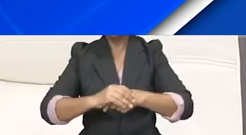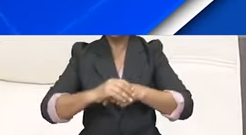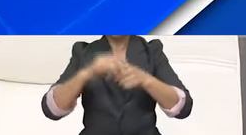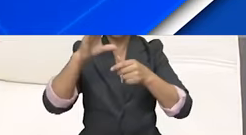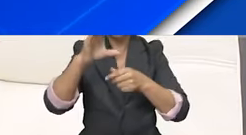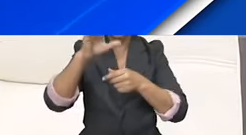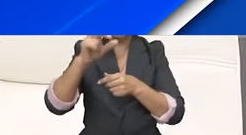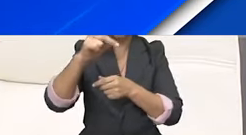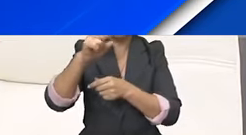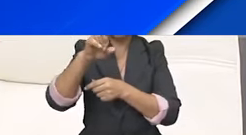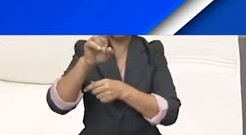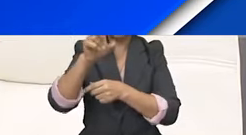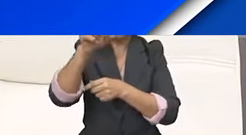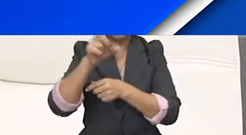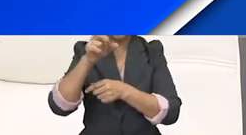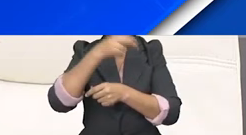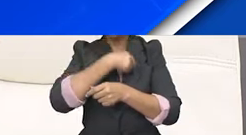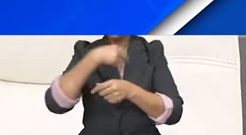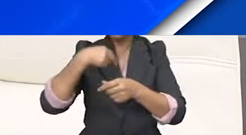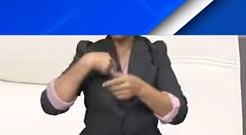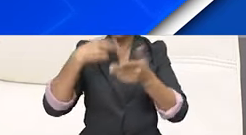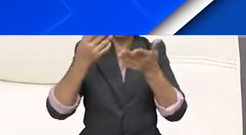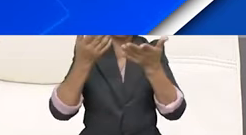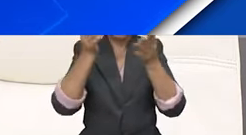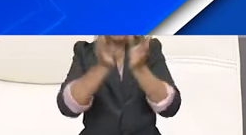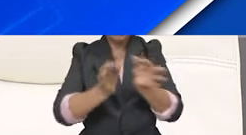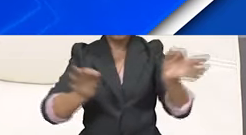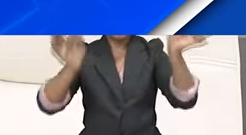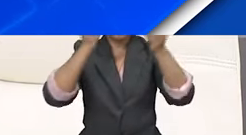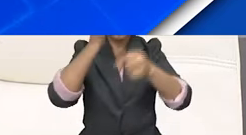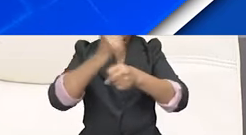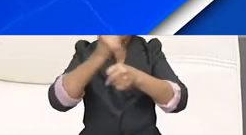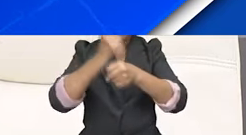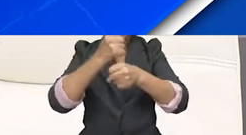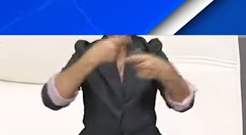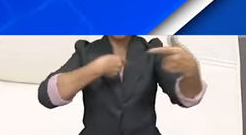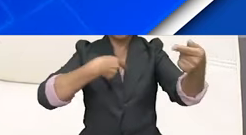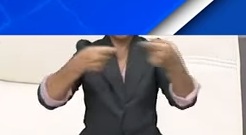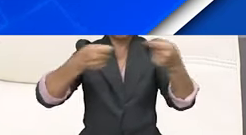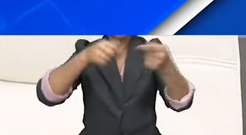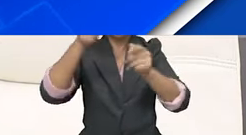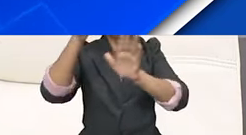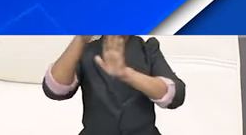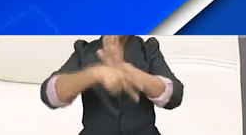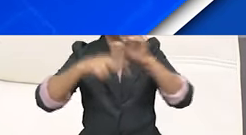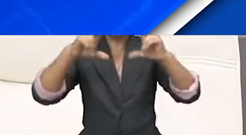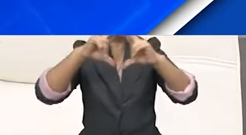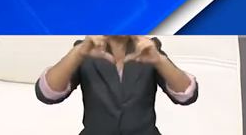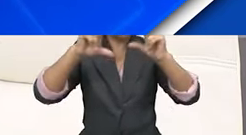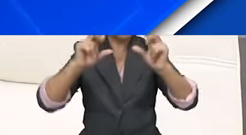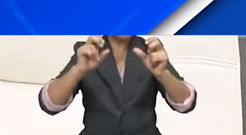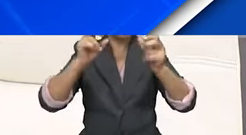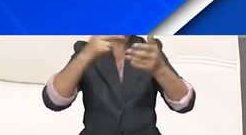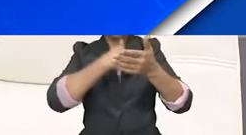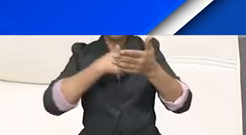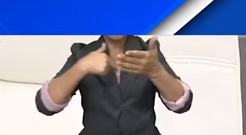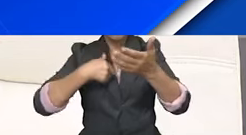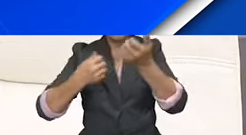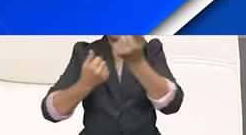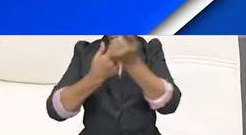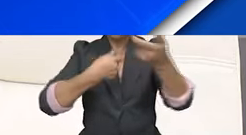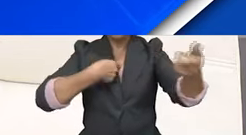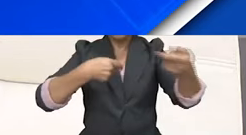El CETREX ha desempeñado un papel muy importante al servicio del exportador nicaragüense, coadyuvando a